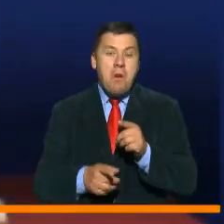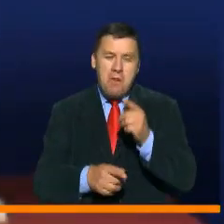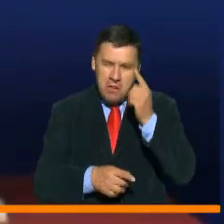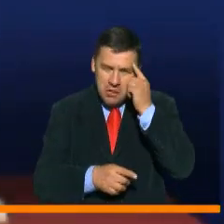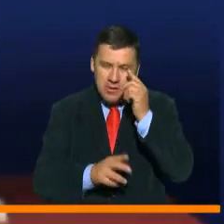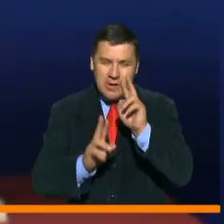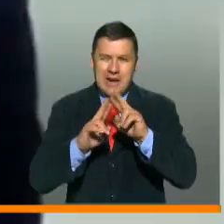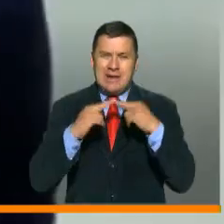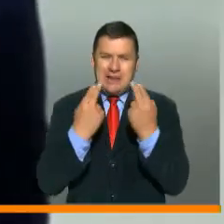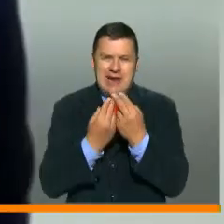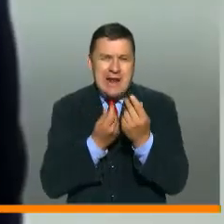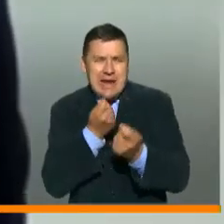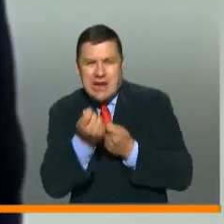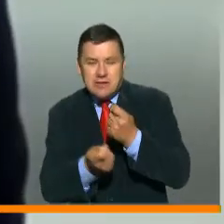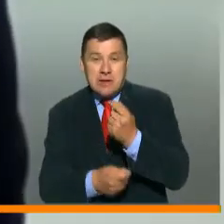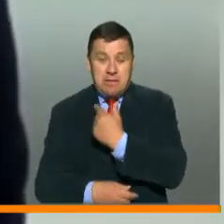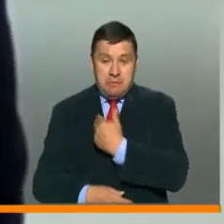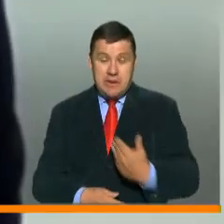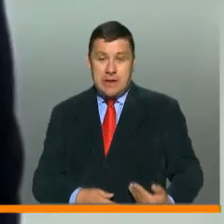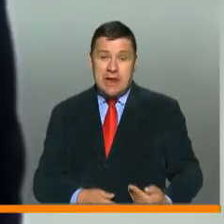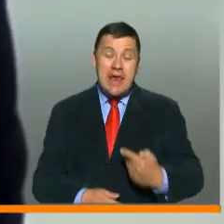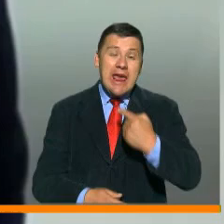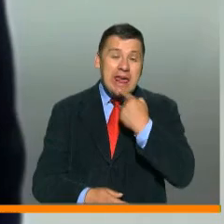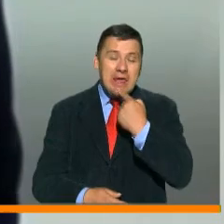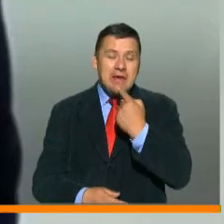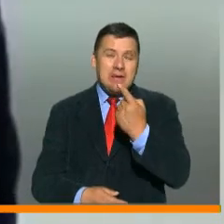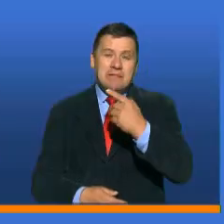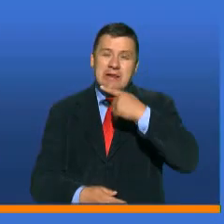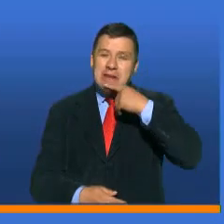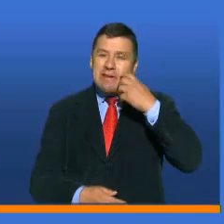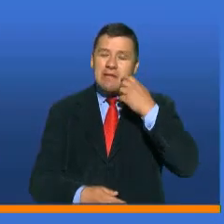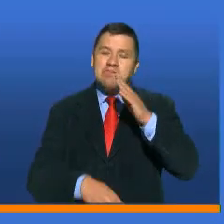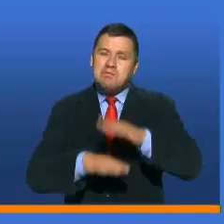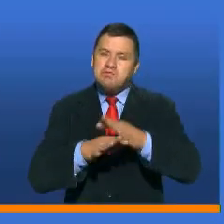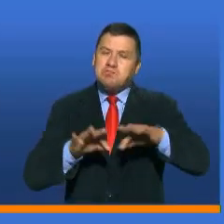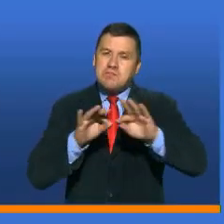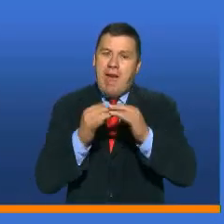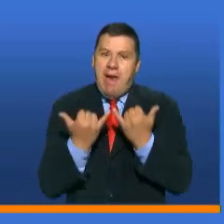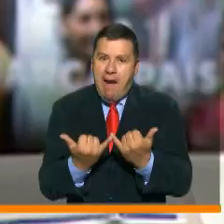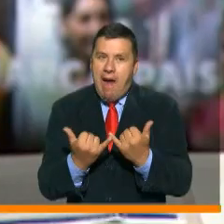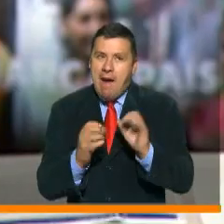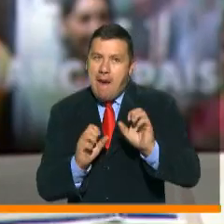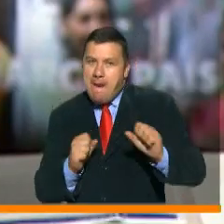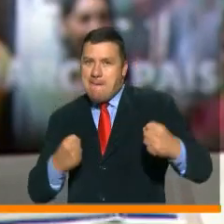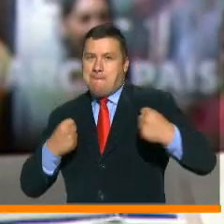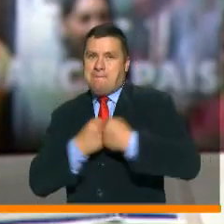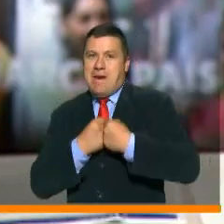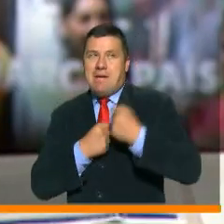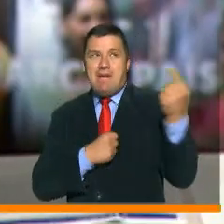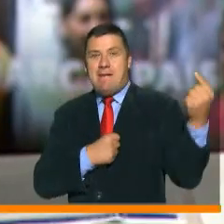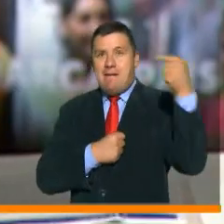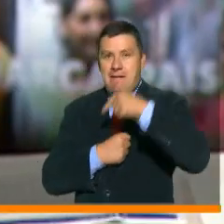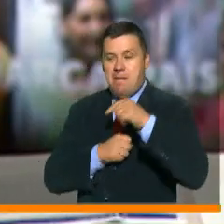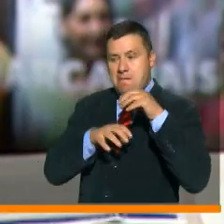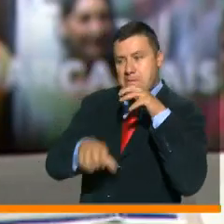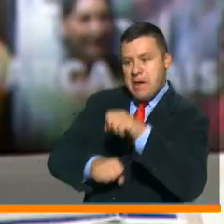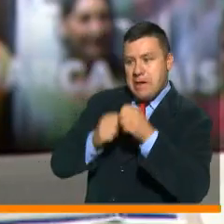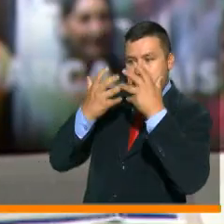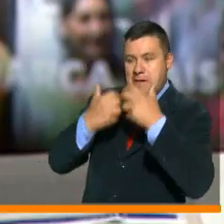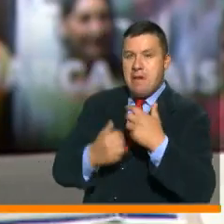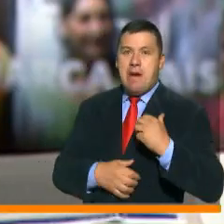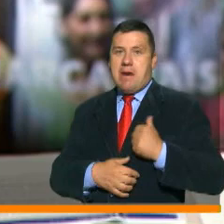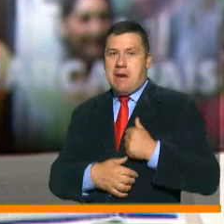macrorrueda de negocios el presidente iván duque destacó el buen momento para invertir en colombia y puso a